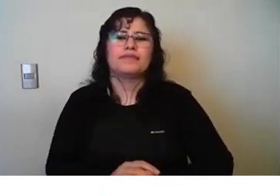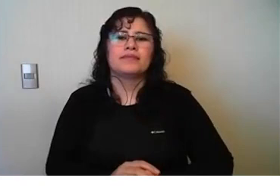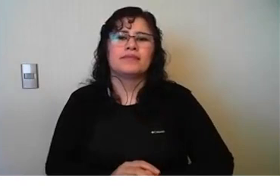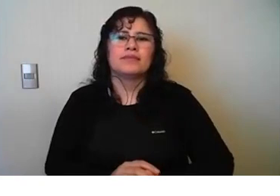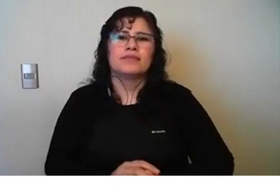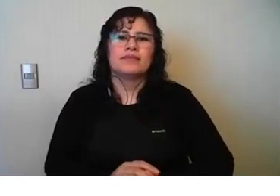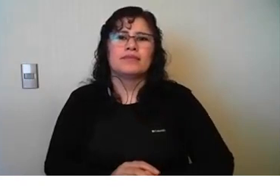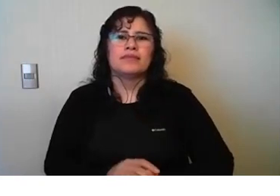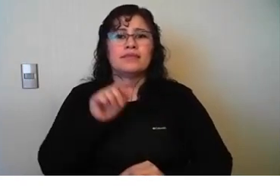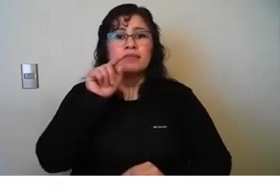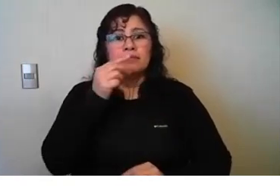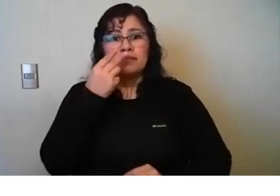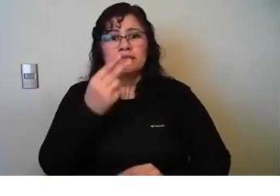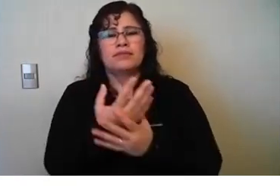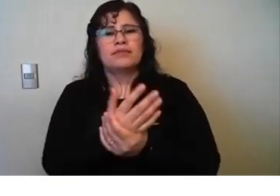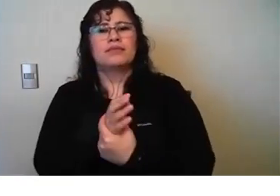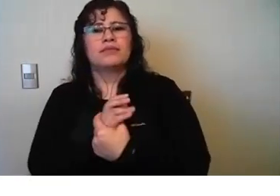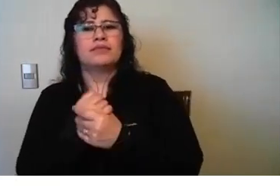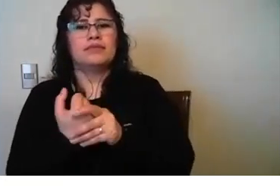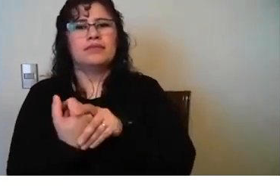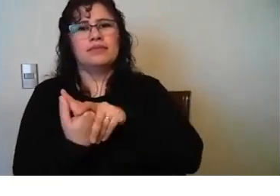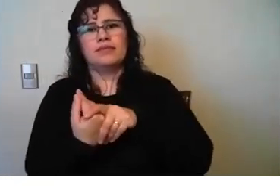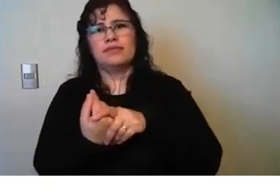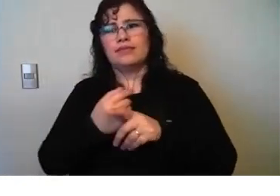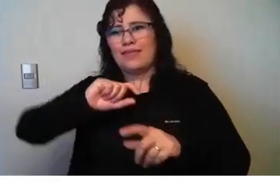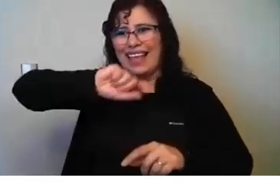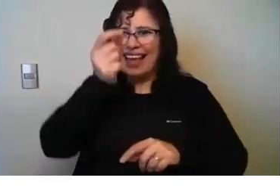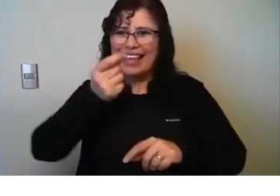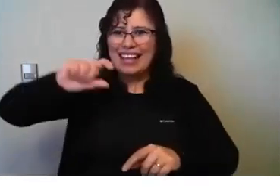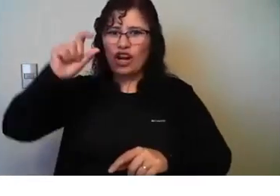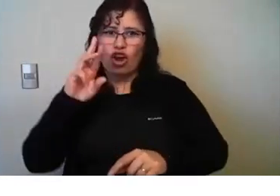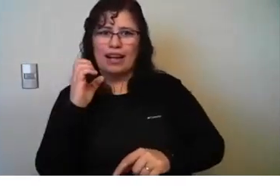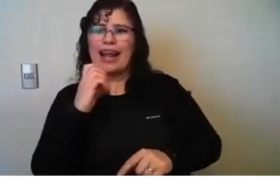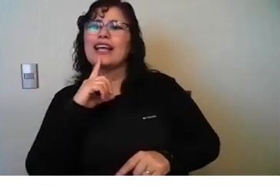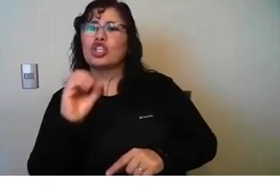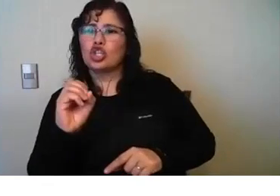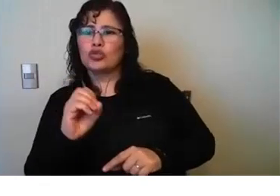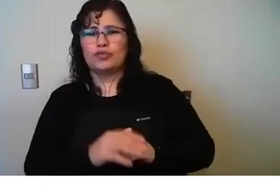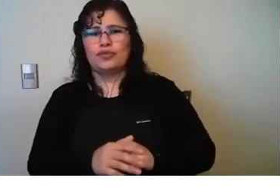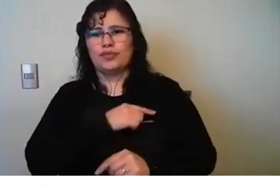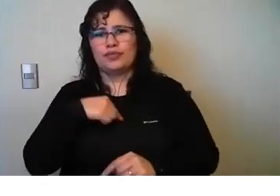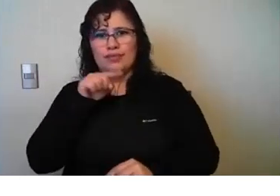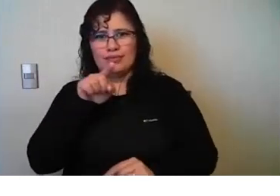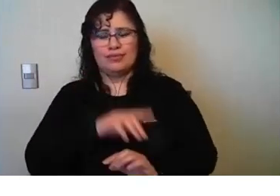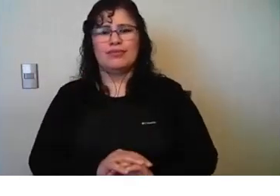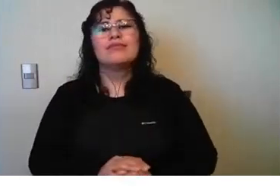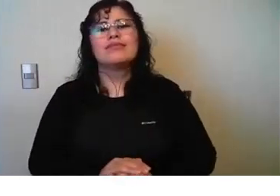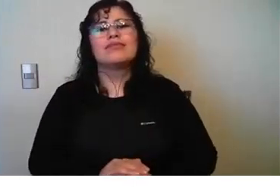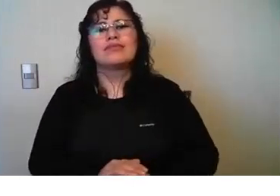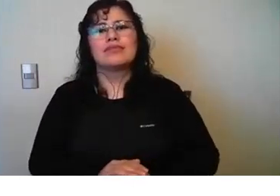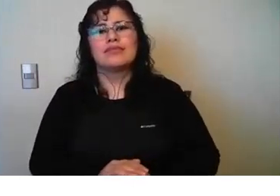Aquí tenemos el giro recto, ya, el